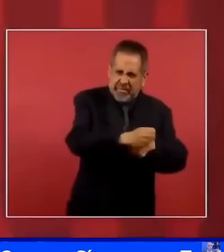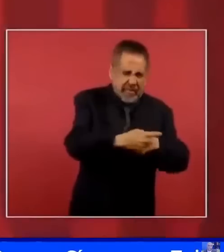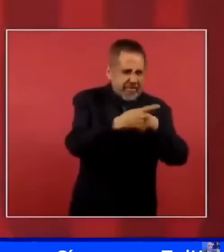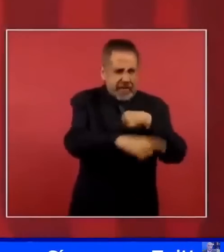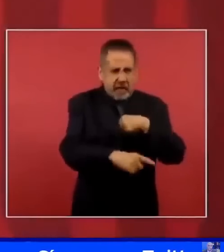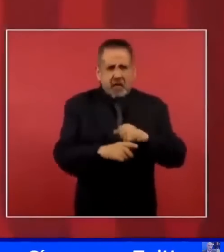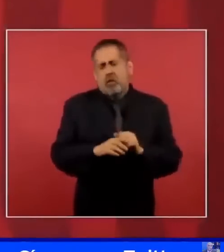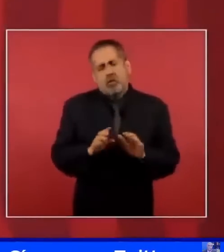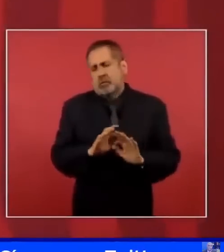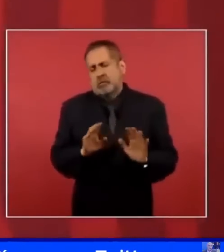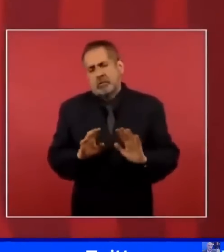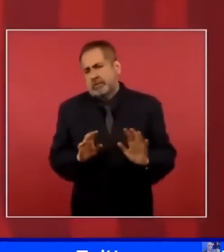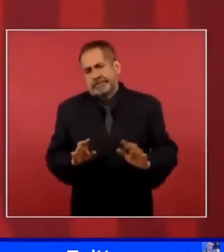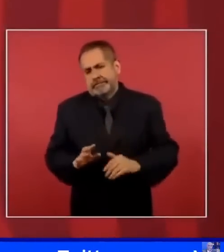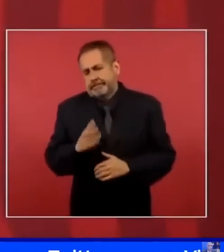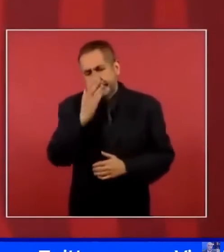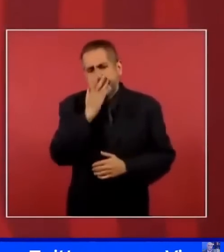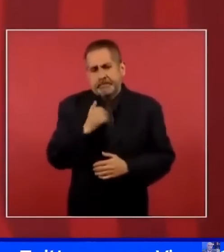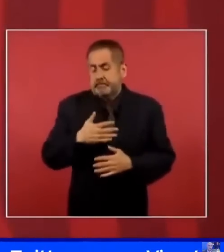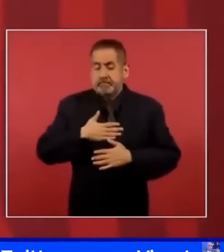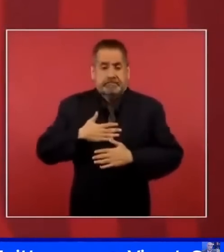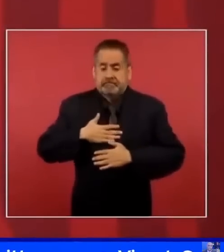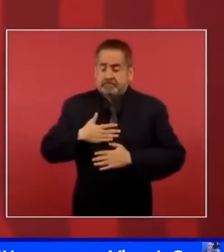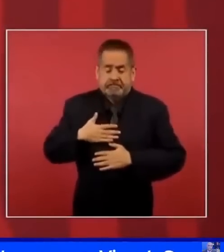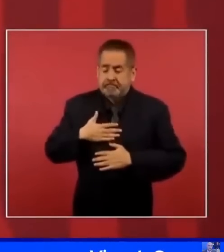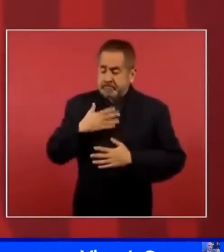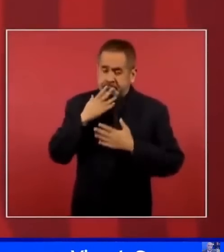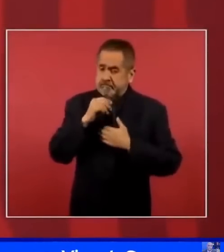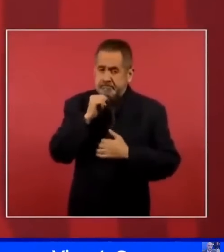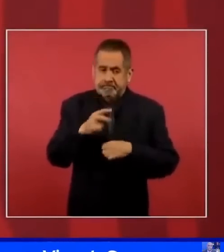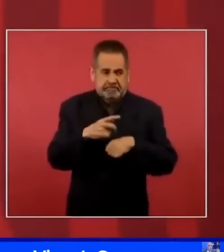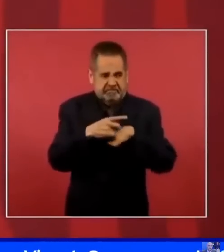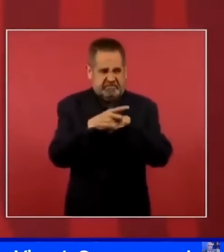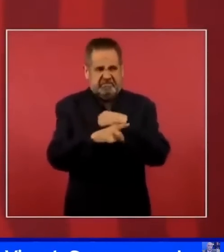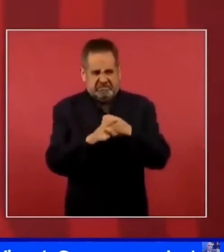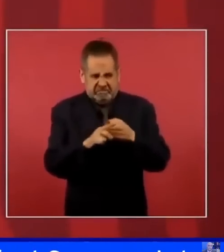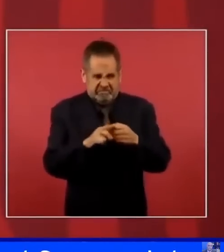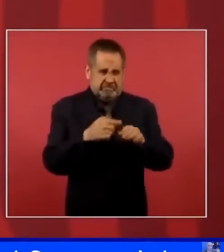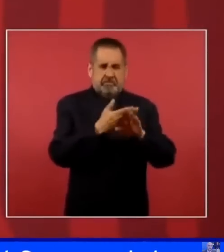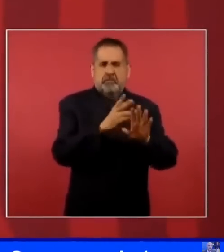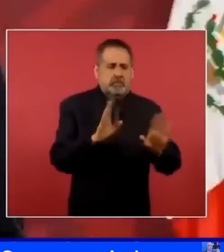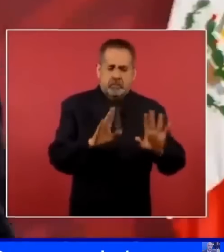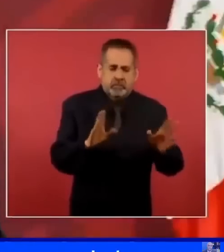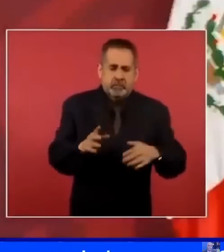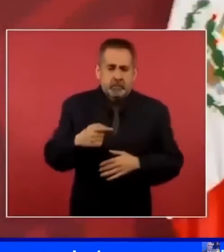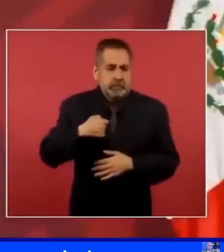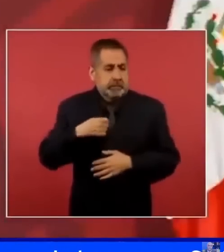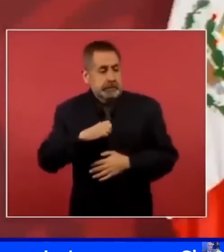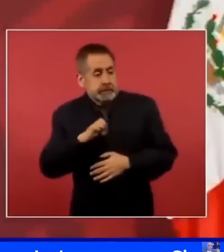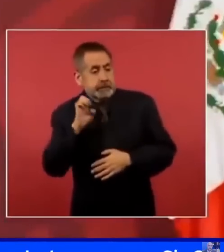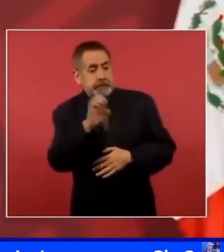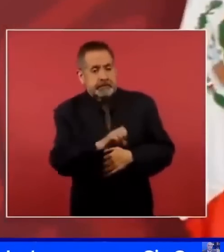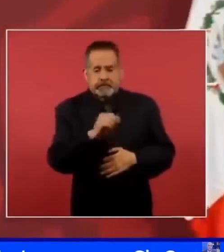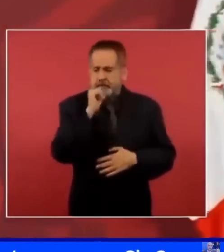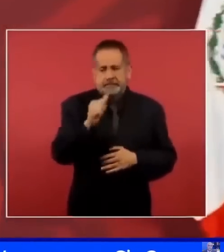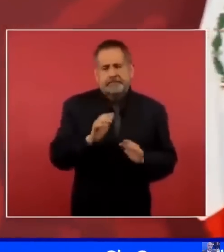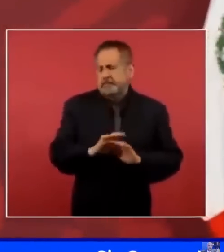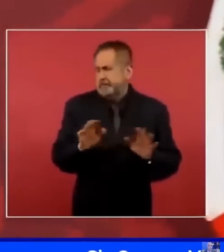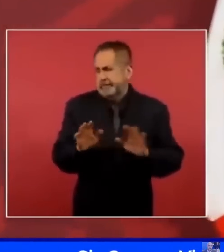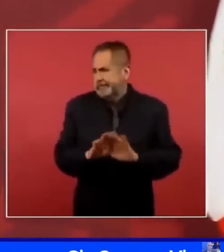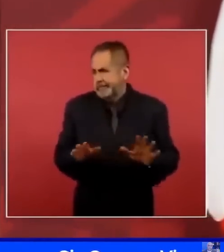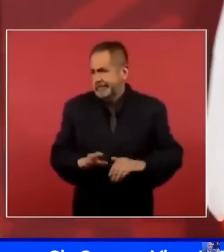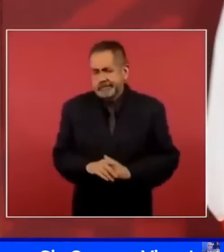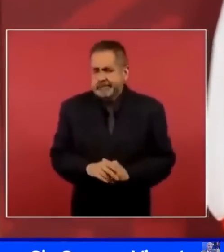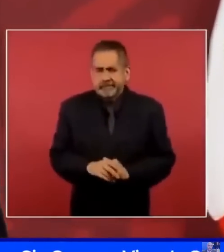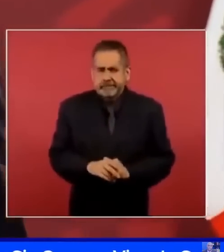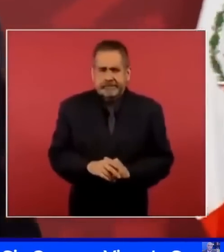no. De parte de nosotros, no. Yo no odio, y siempre